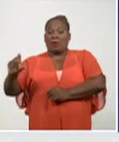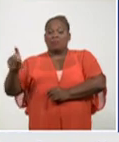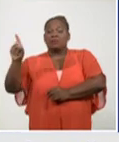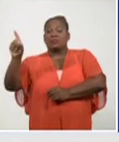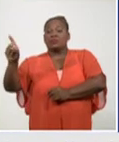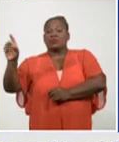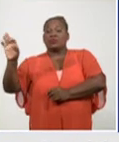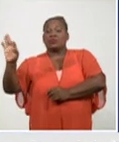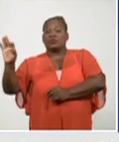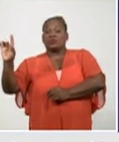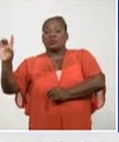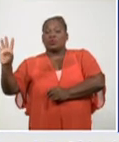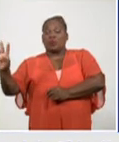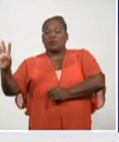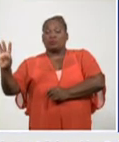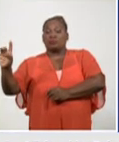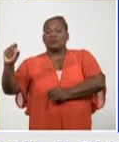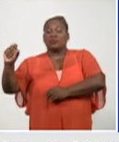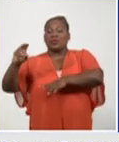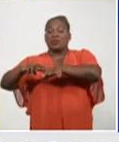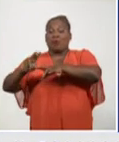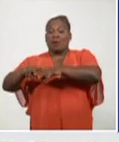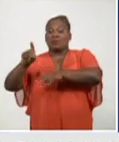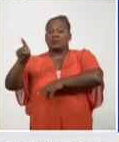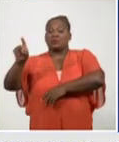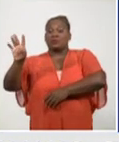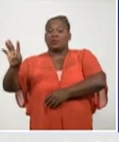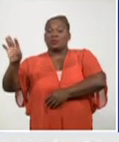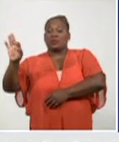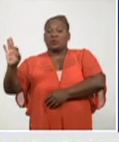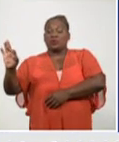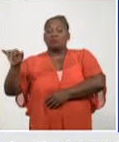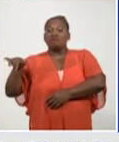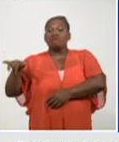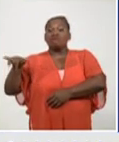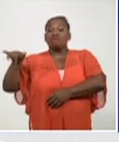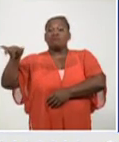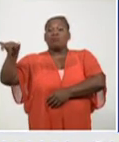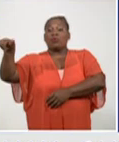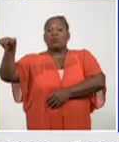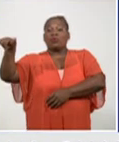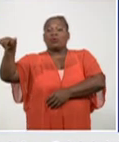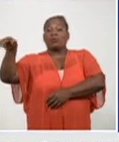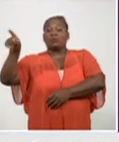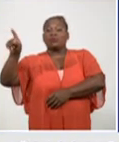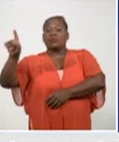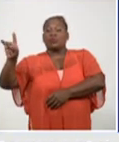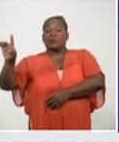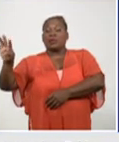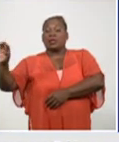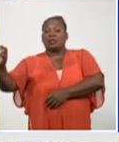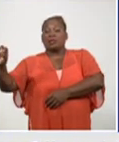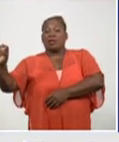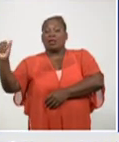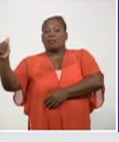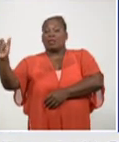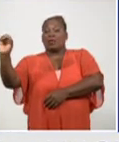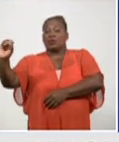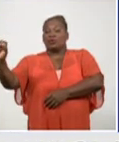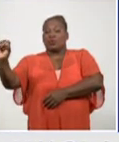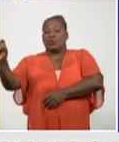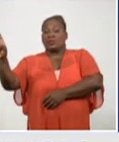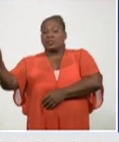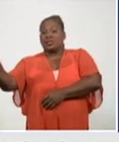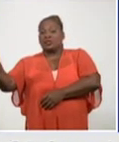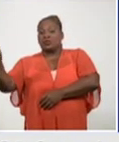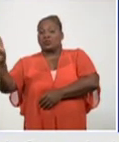184, Centro Habana 148, Boyeros 140, 10 de octubre 132,